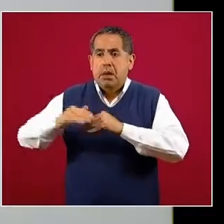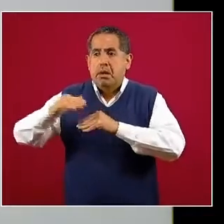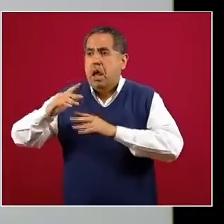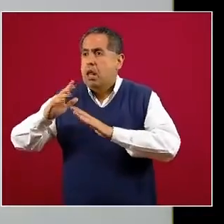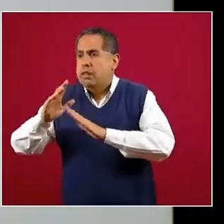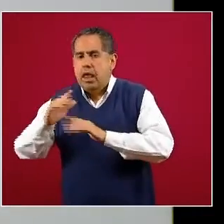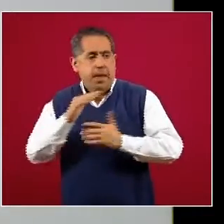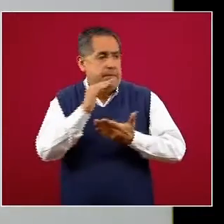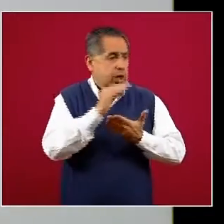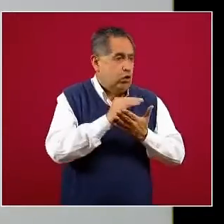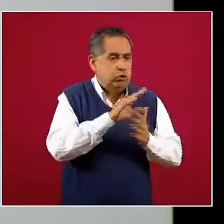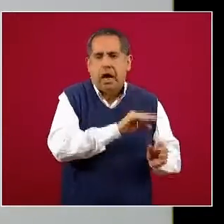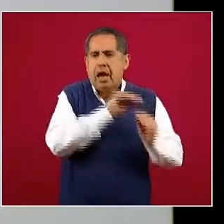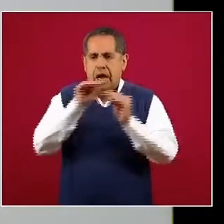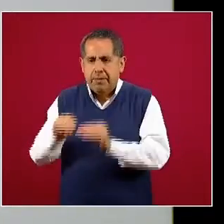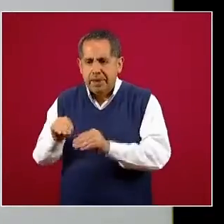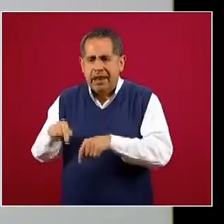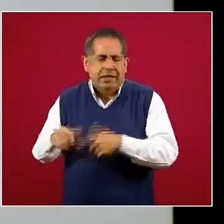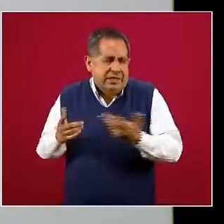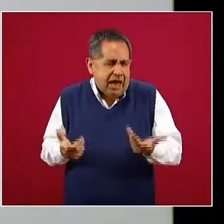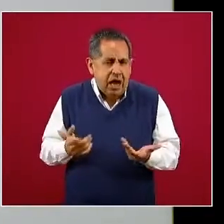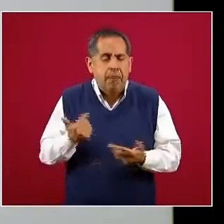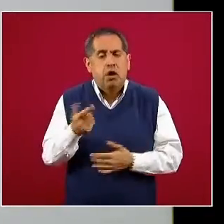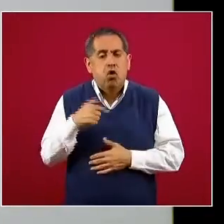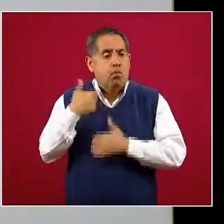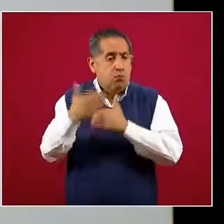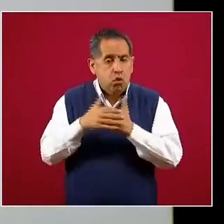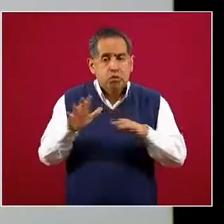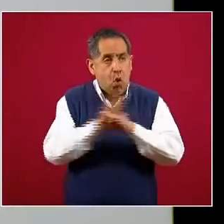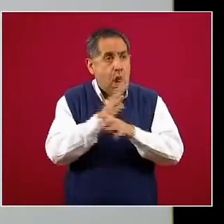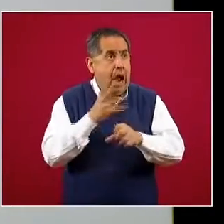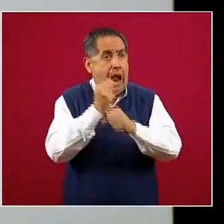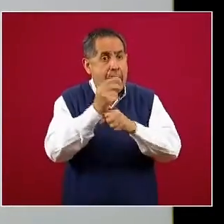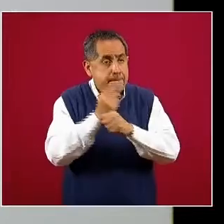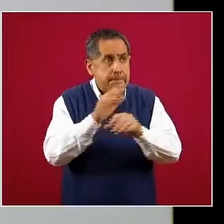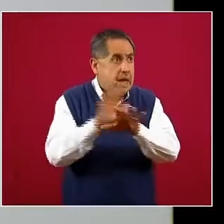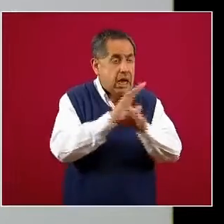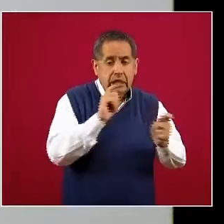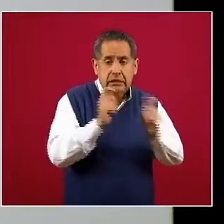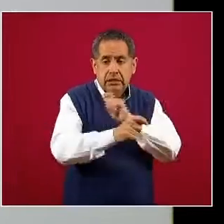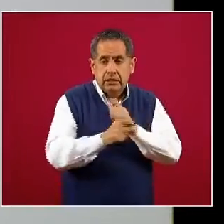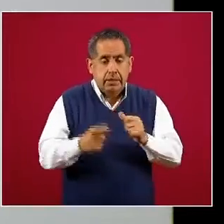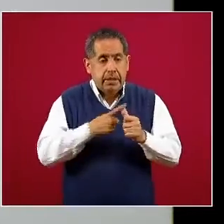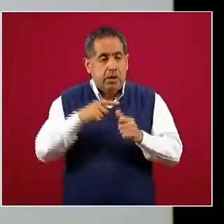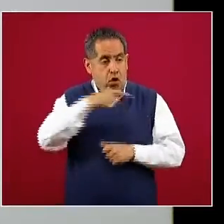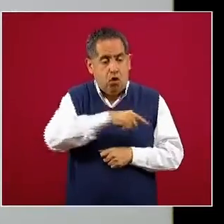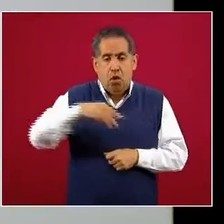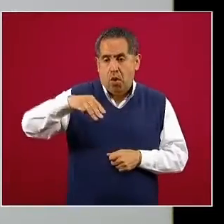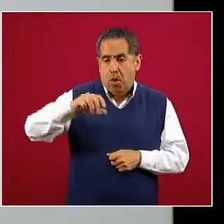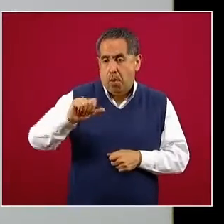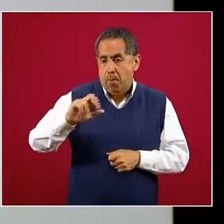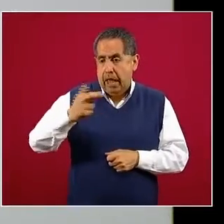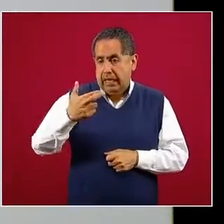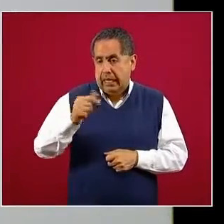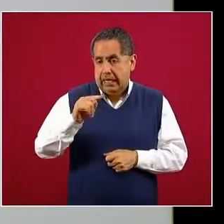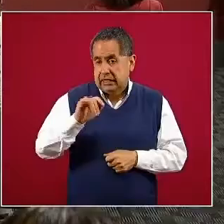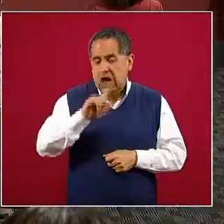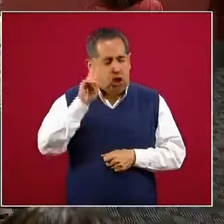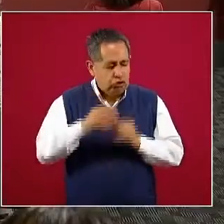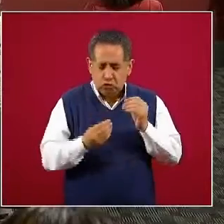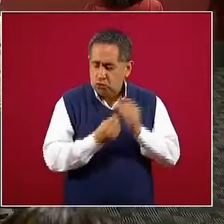Gracias, buenas noches a todos. Iván Reyes, reportero de Diario Cambio. Subsecretario, si tantos problemas hay con este tema del semáforo y